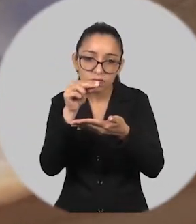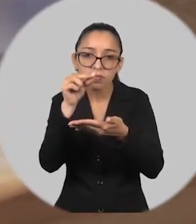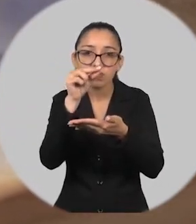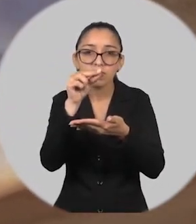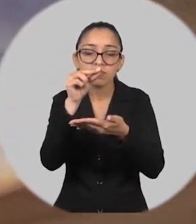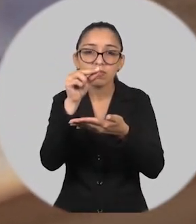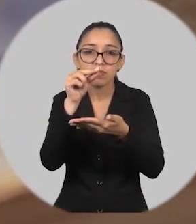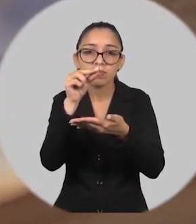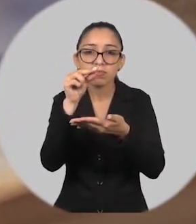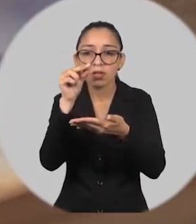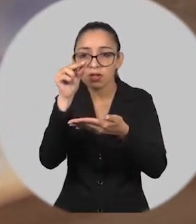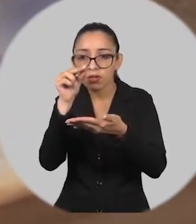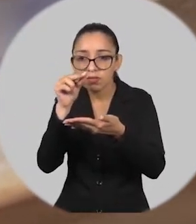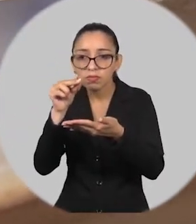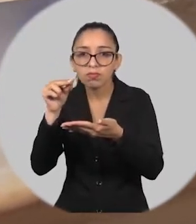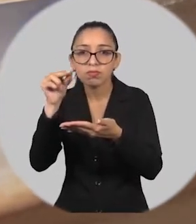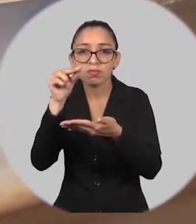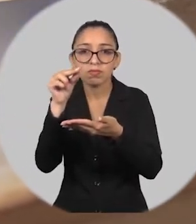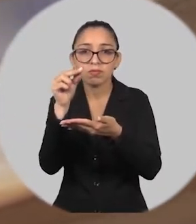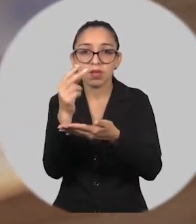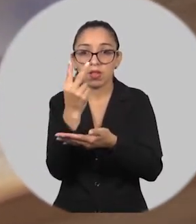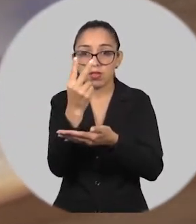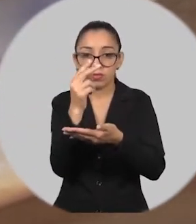una pelotita y otra pelotita.